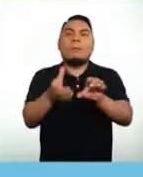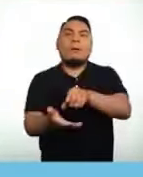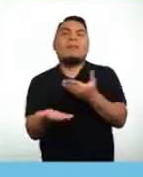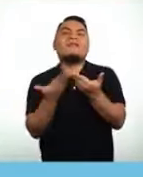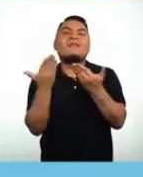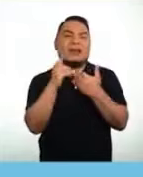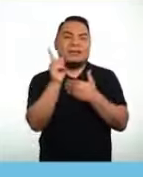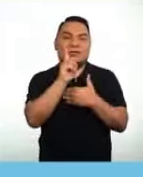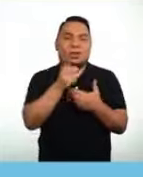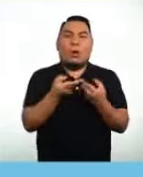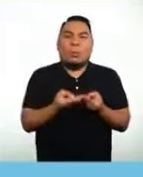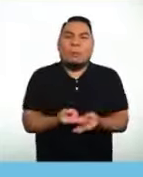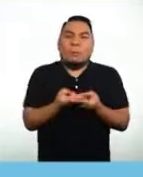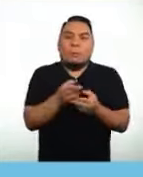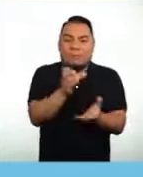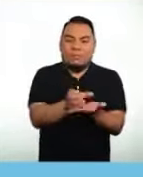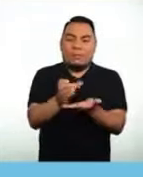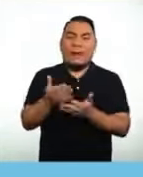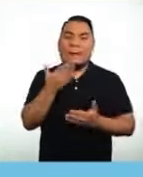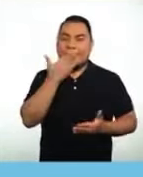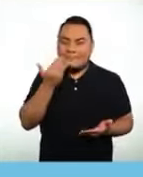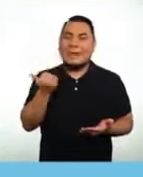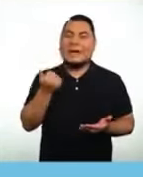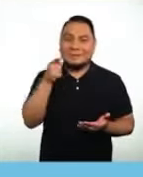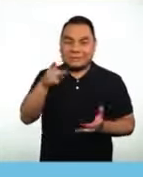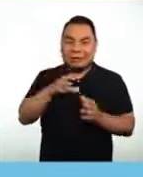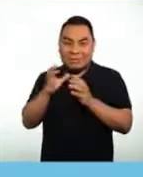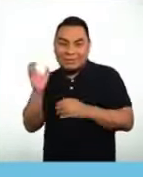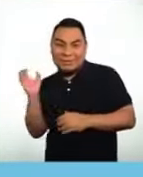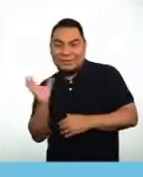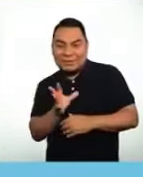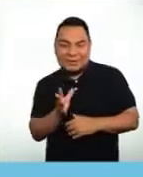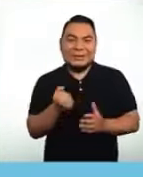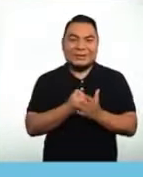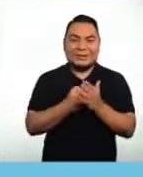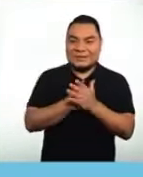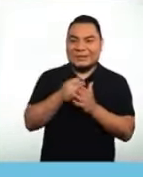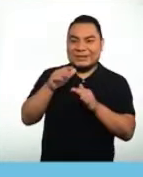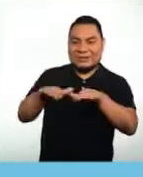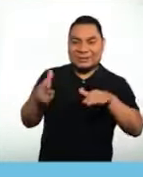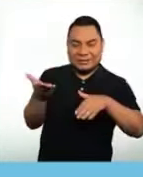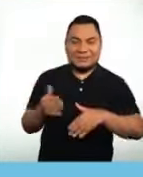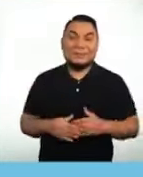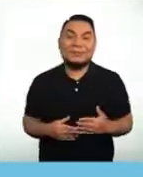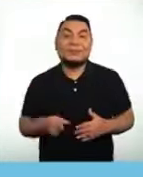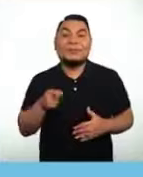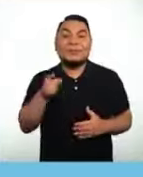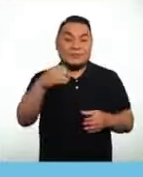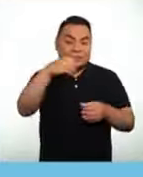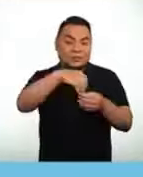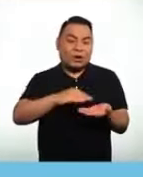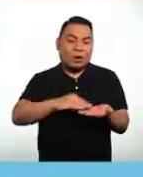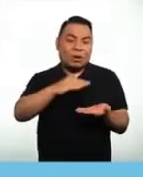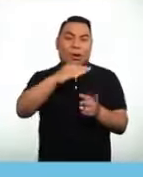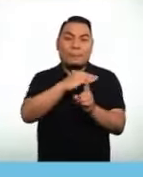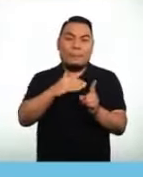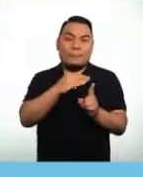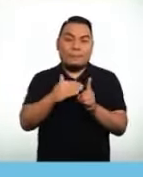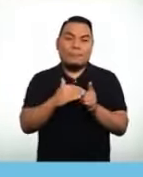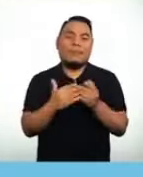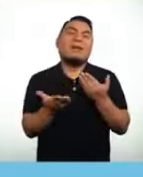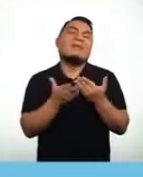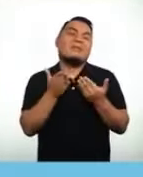caigan fácilmente y así el juego será más retador para ella o él. Si las llenan